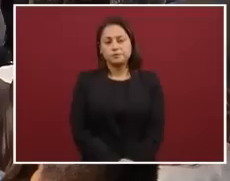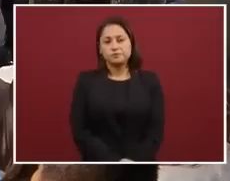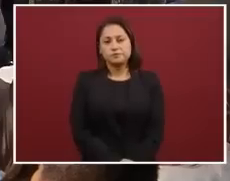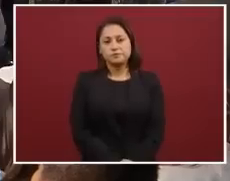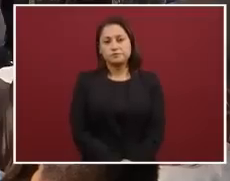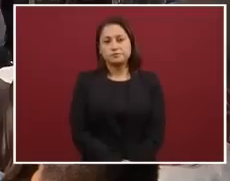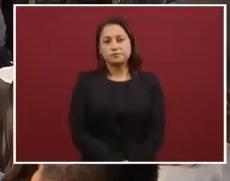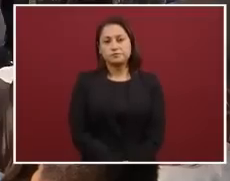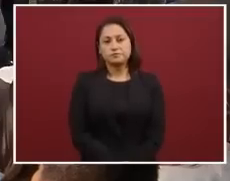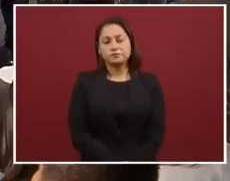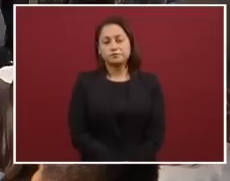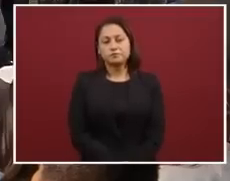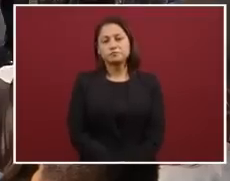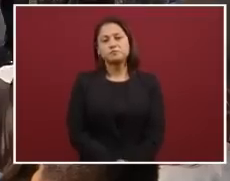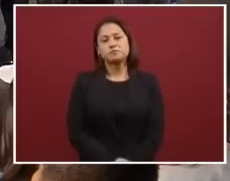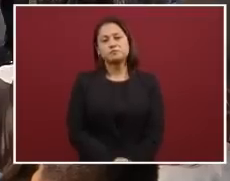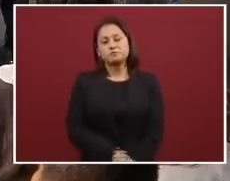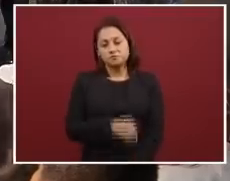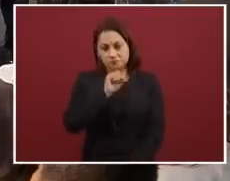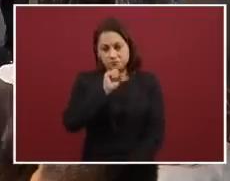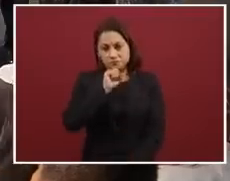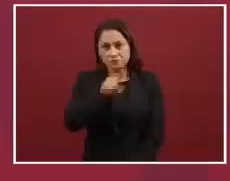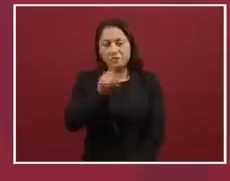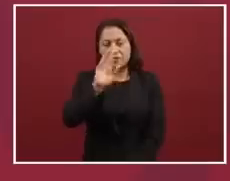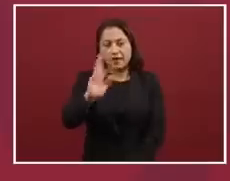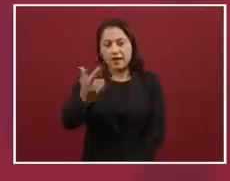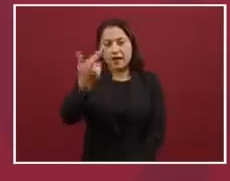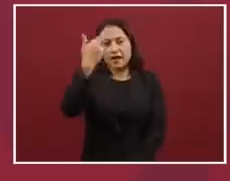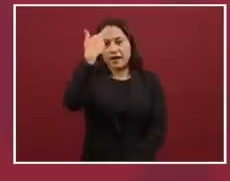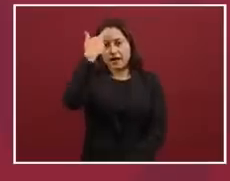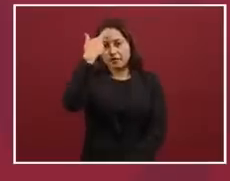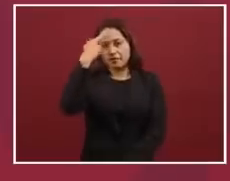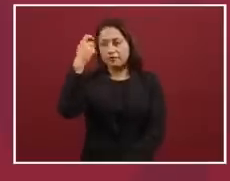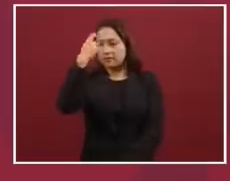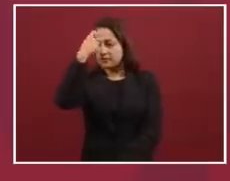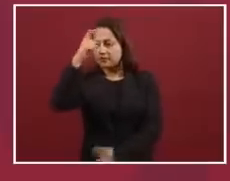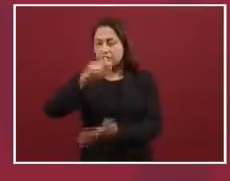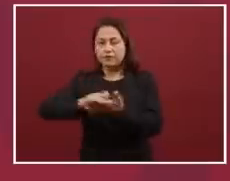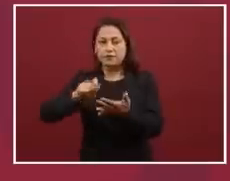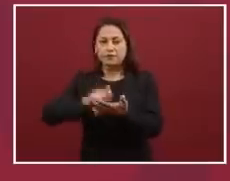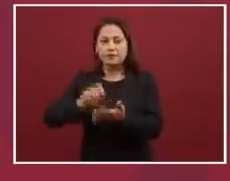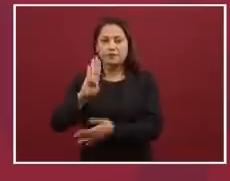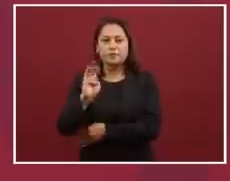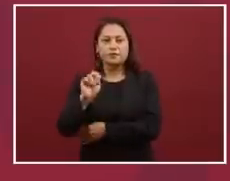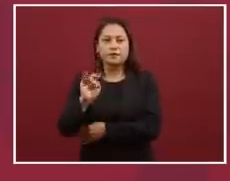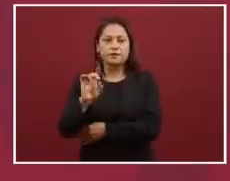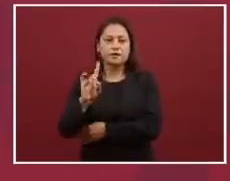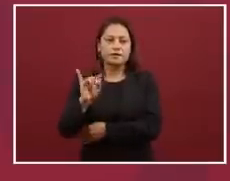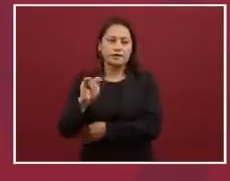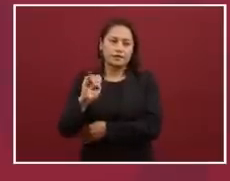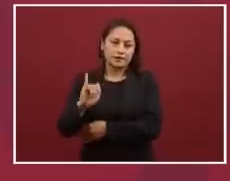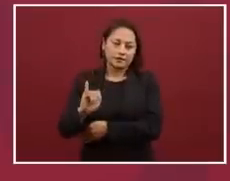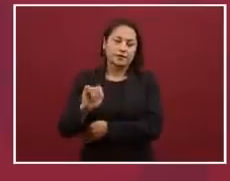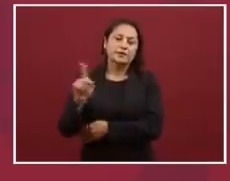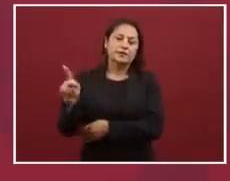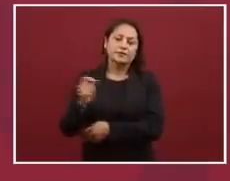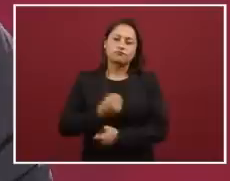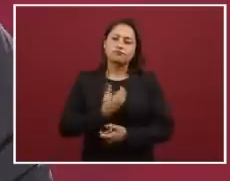es bueno también recordar un poema de Benedetti cantado por Serrat.